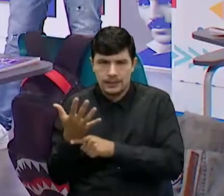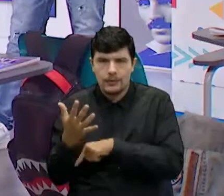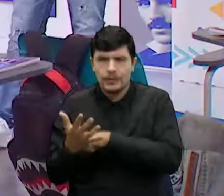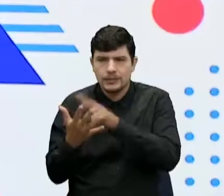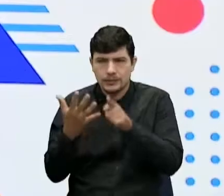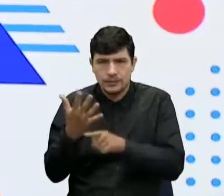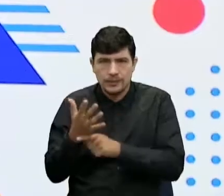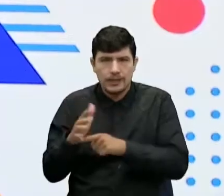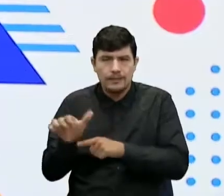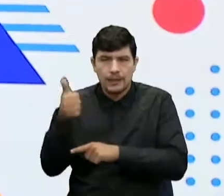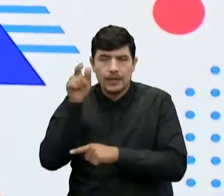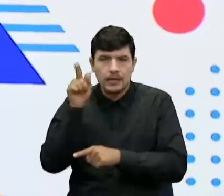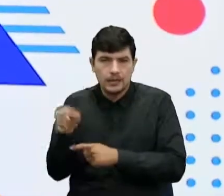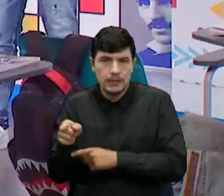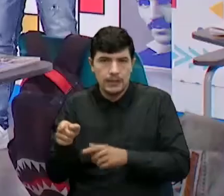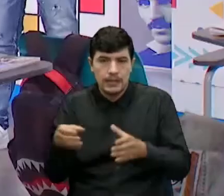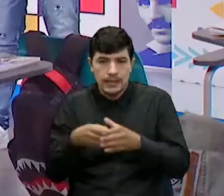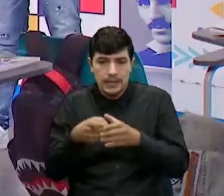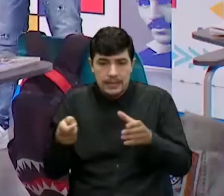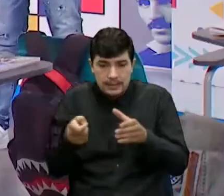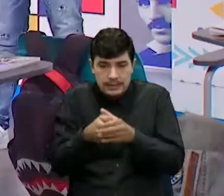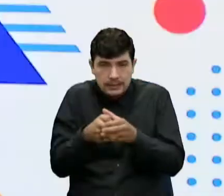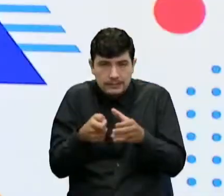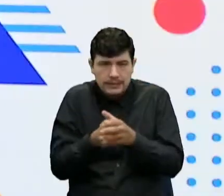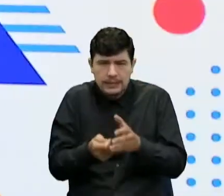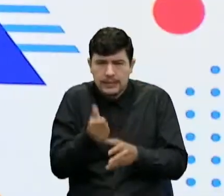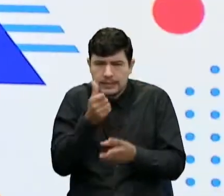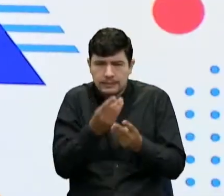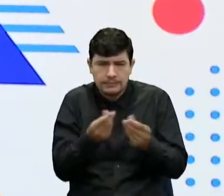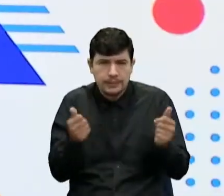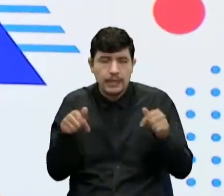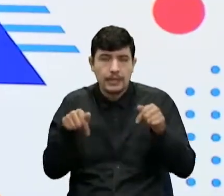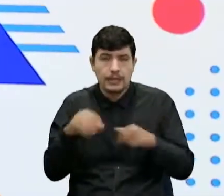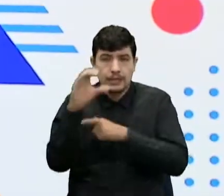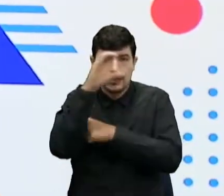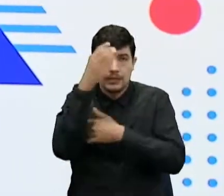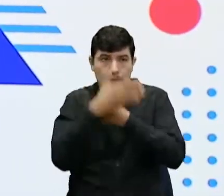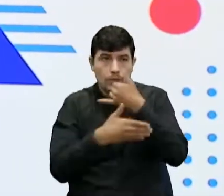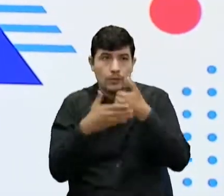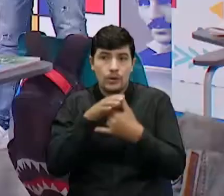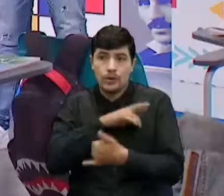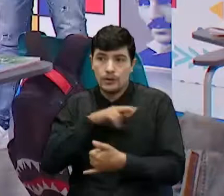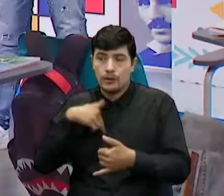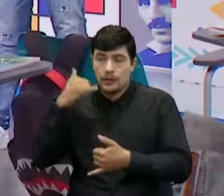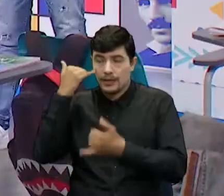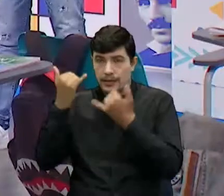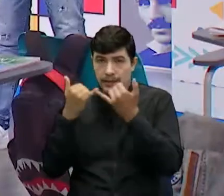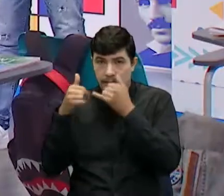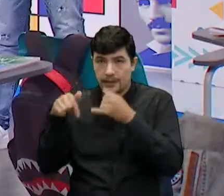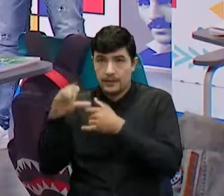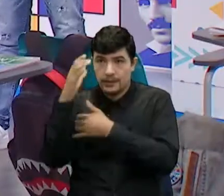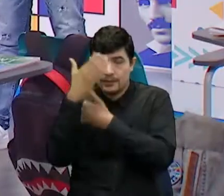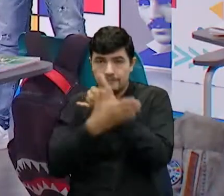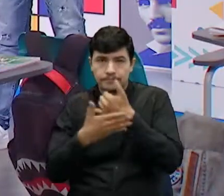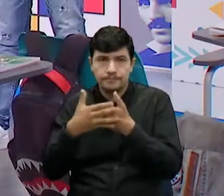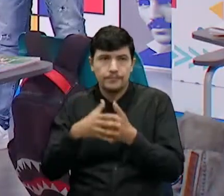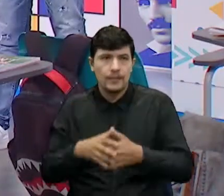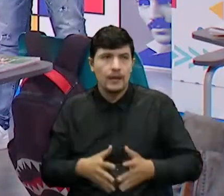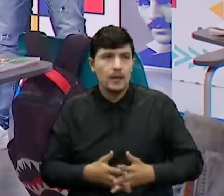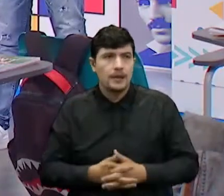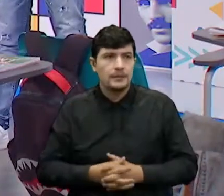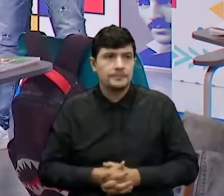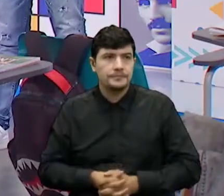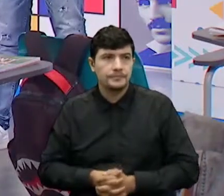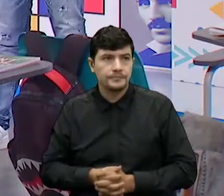Es el top 5 De las especies En vía de extinción Sí Que quisimos Que encontramos Que encontramos Además de eso Dos